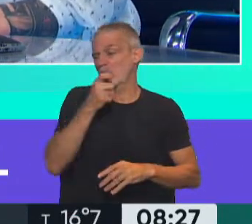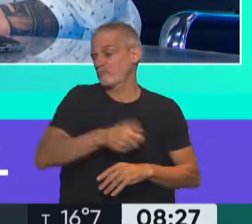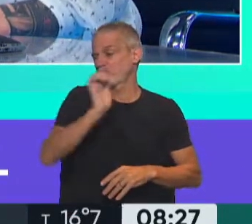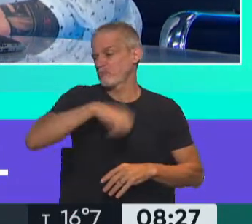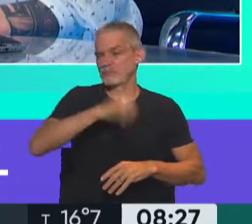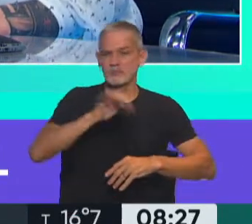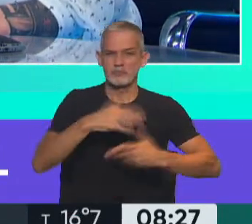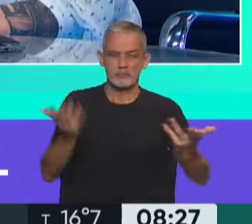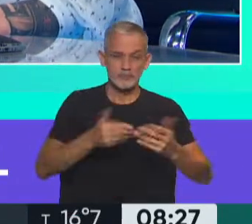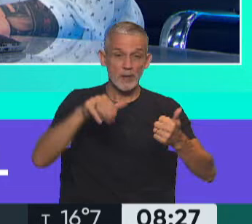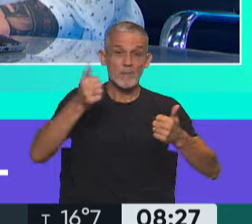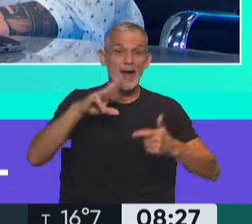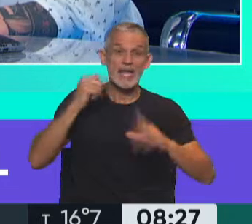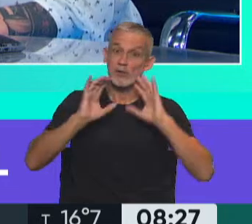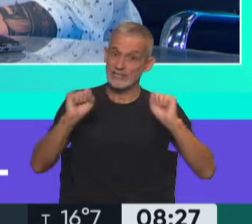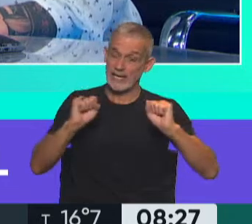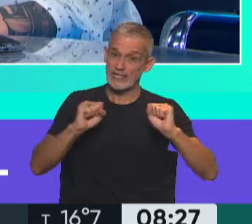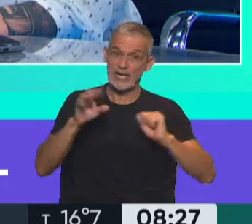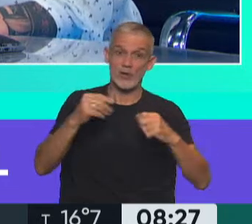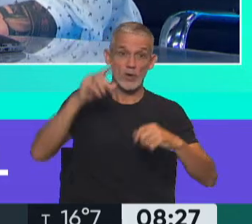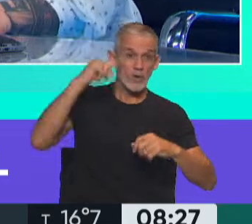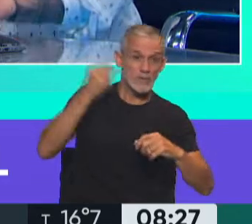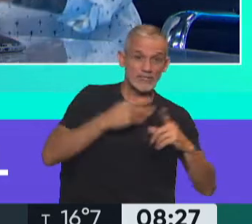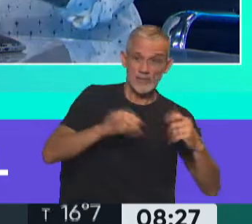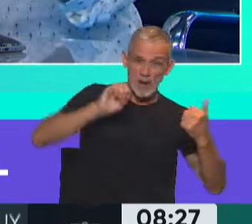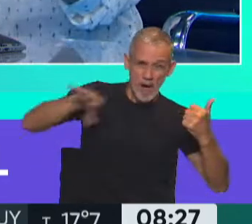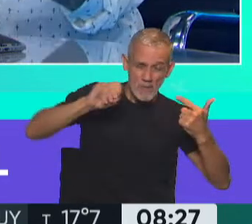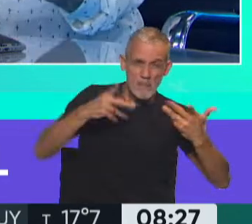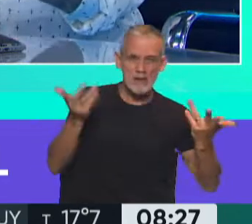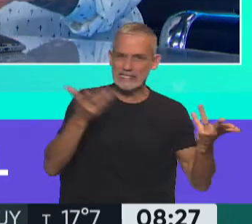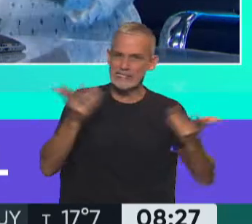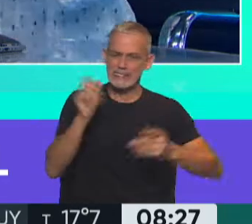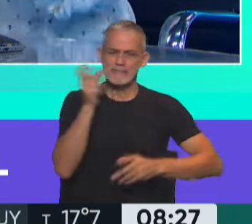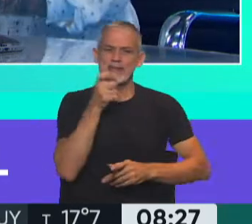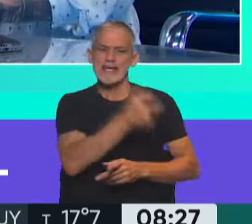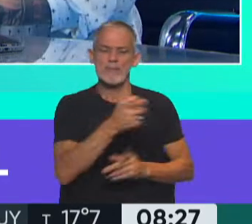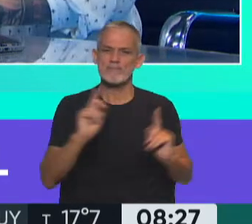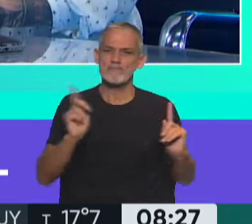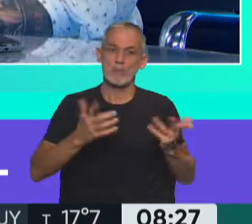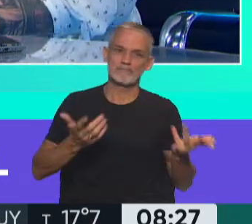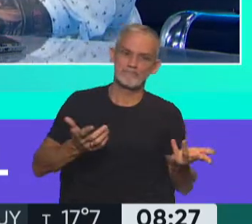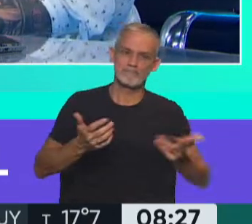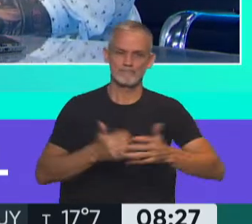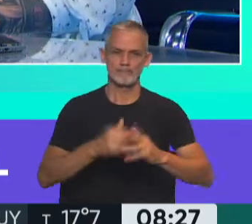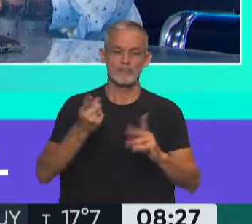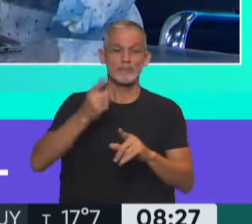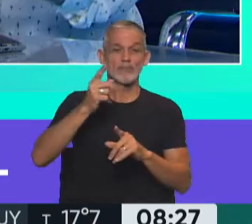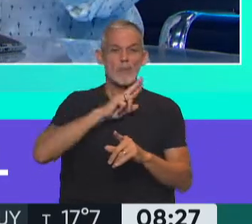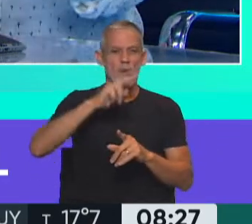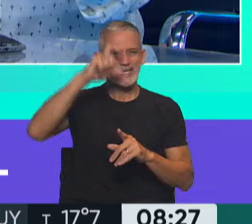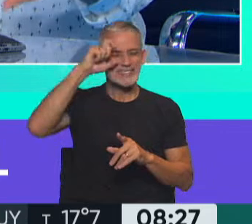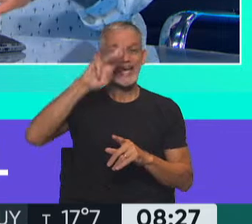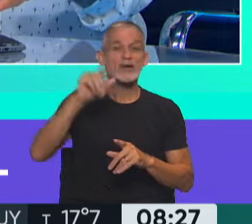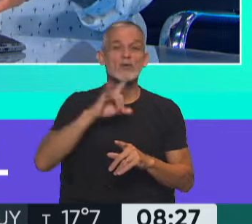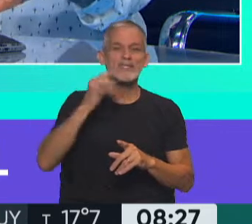mensajes, tampoco Mariano, el secretario de la vicepresidenta de la Nación. Es un dato muy relevante. Ahora, al mismo tiempo, Cerruti decía que esto no